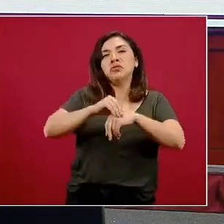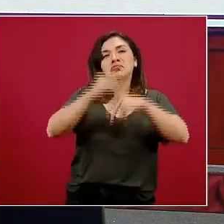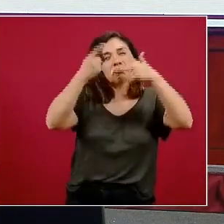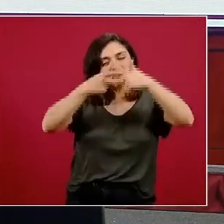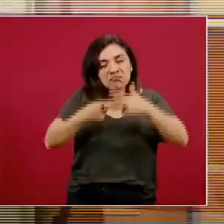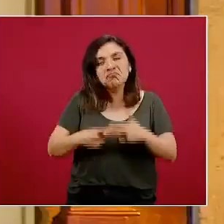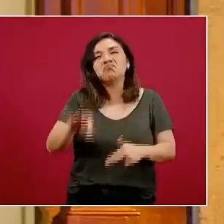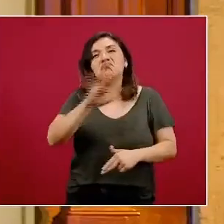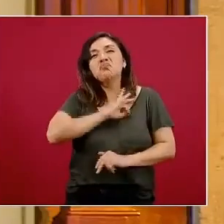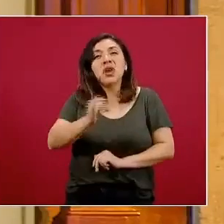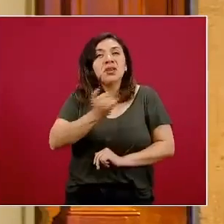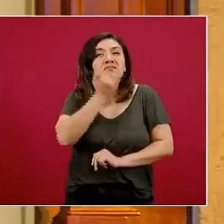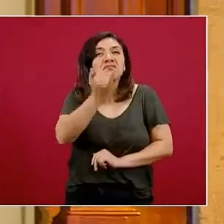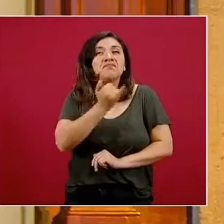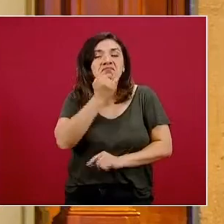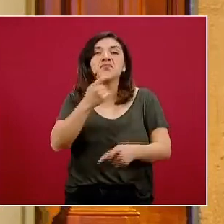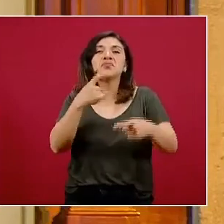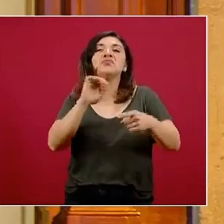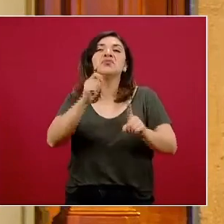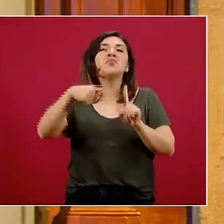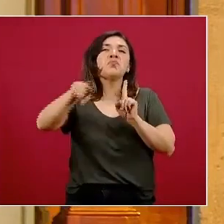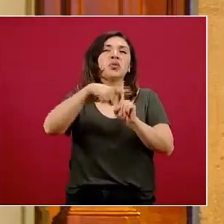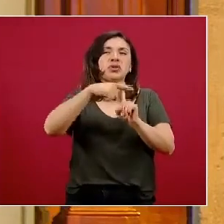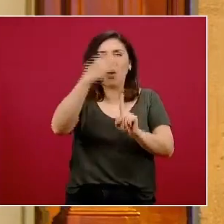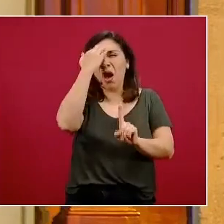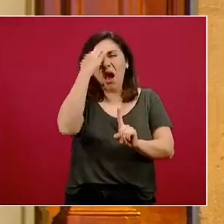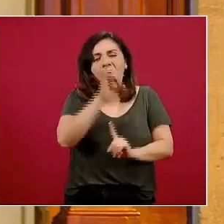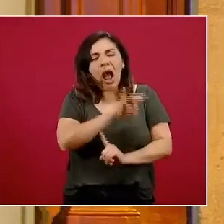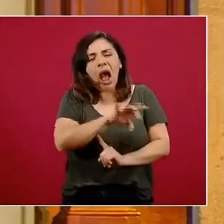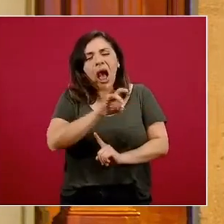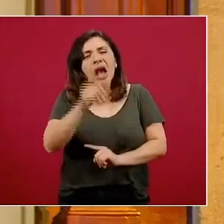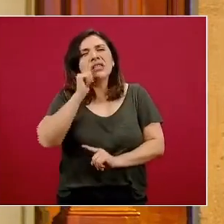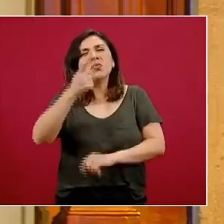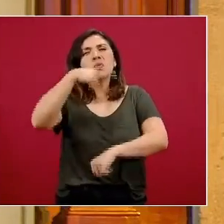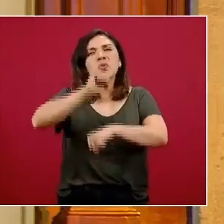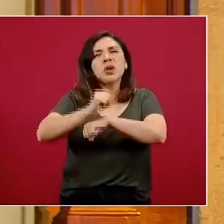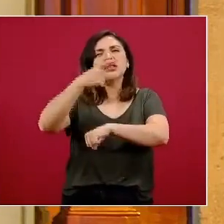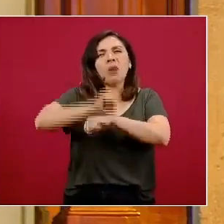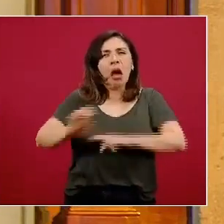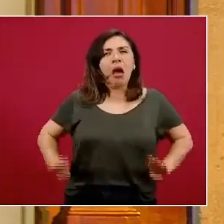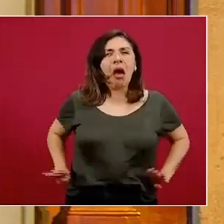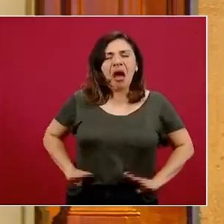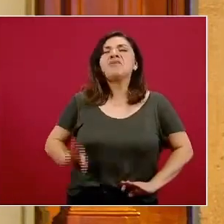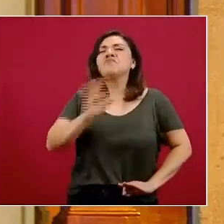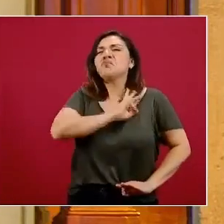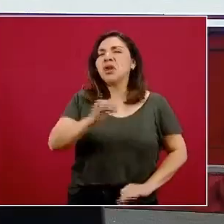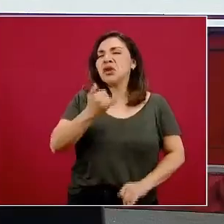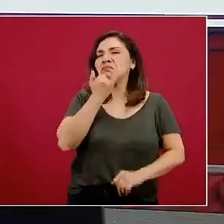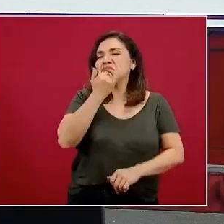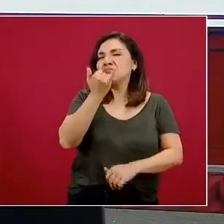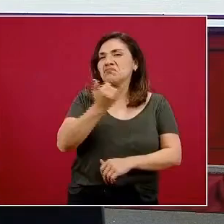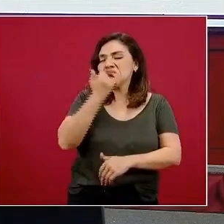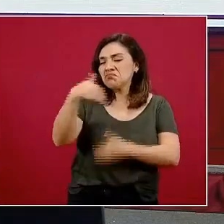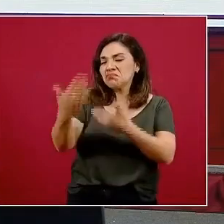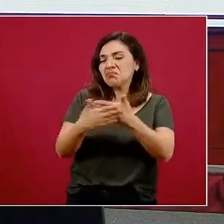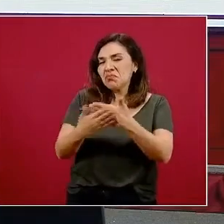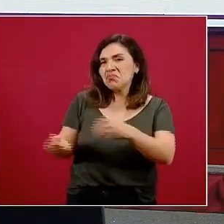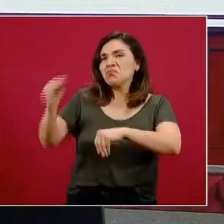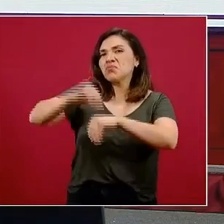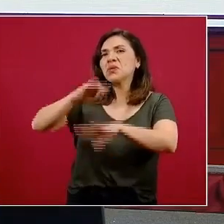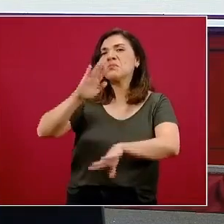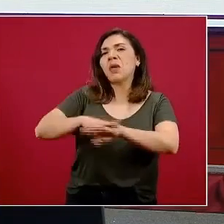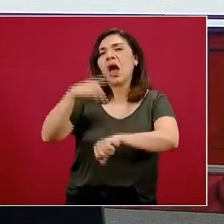porcentaje de positividad conocido para cada una de las semanas y entonces las sumamos a las confirmados y por eso